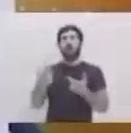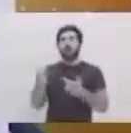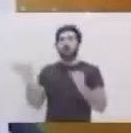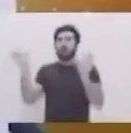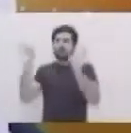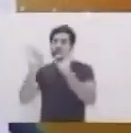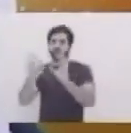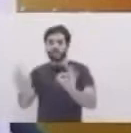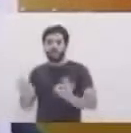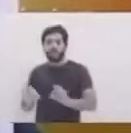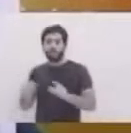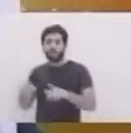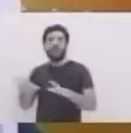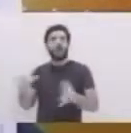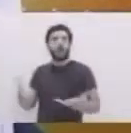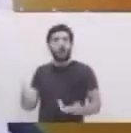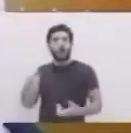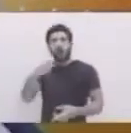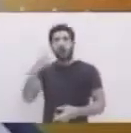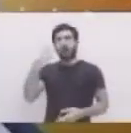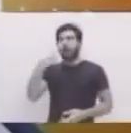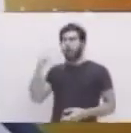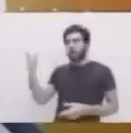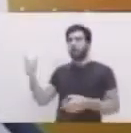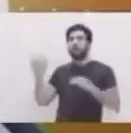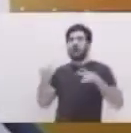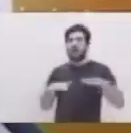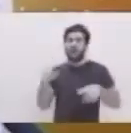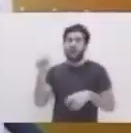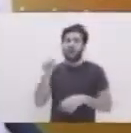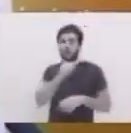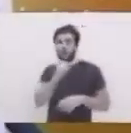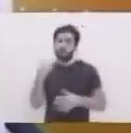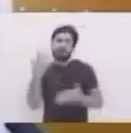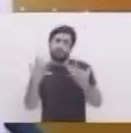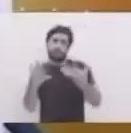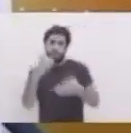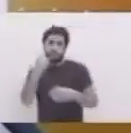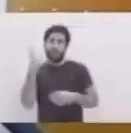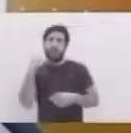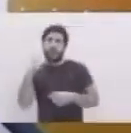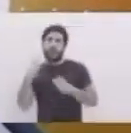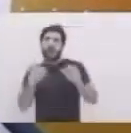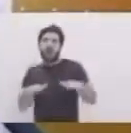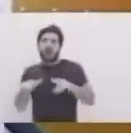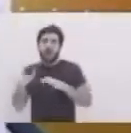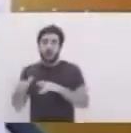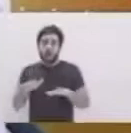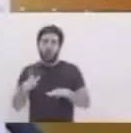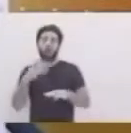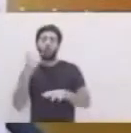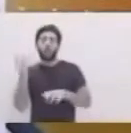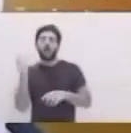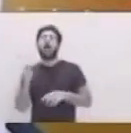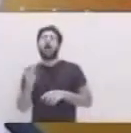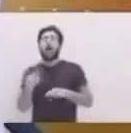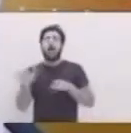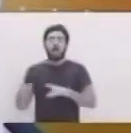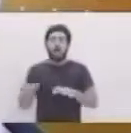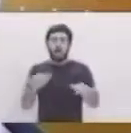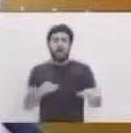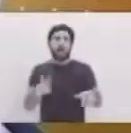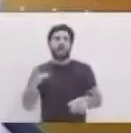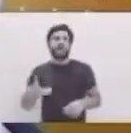los colochitos de la Creo perrita? Que tal vez en el cambio de la nota se lograba apreciar como